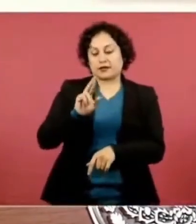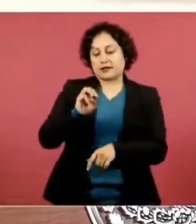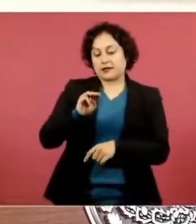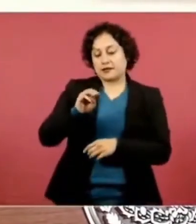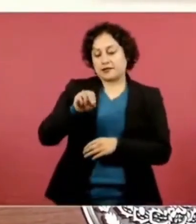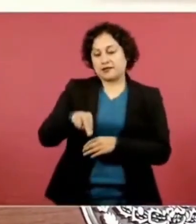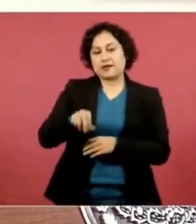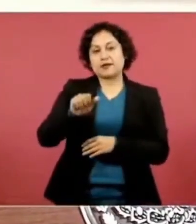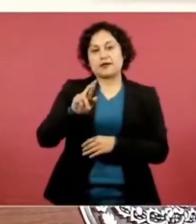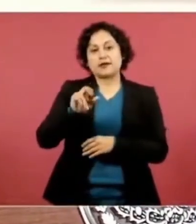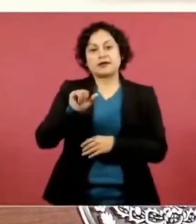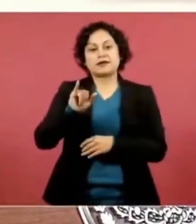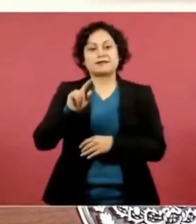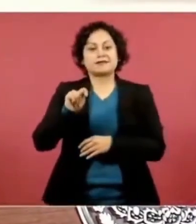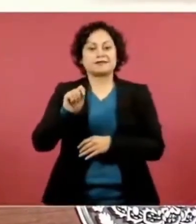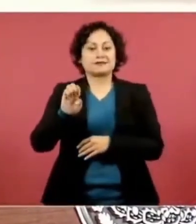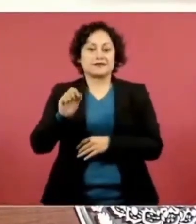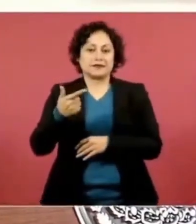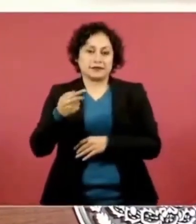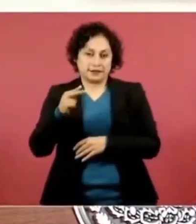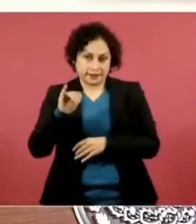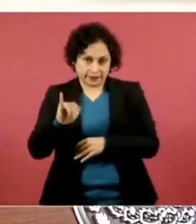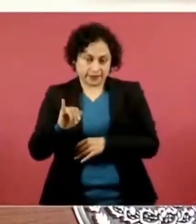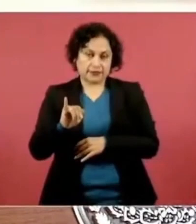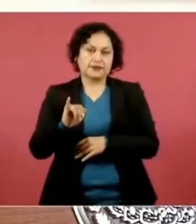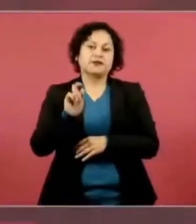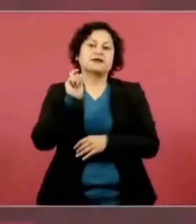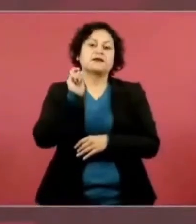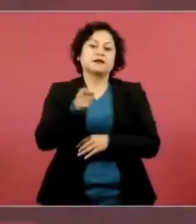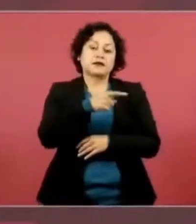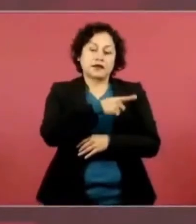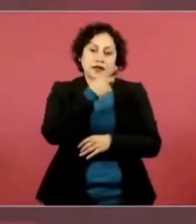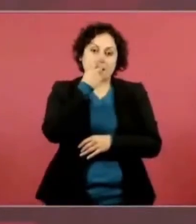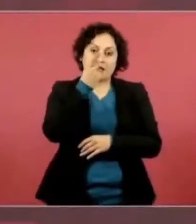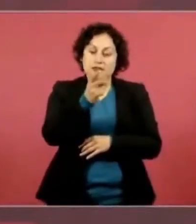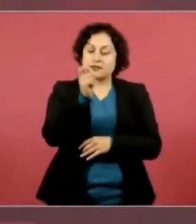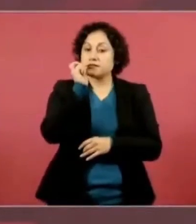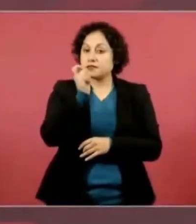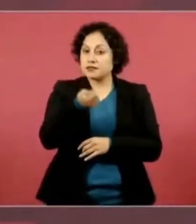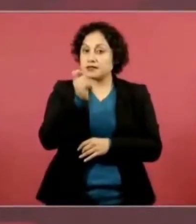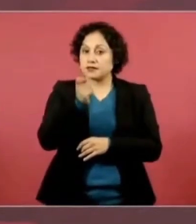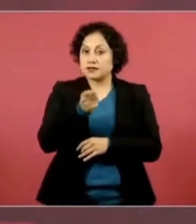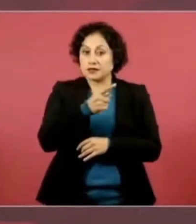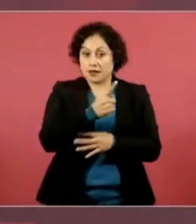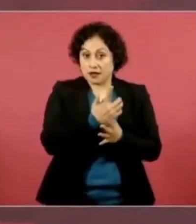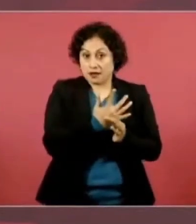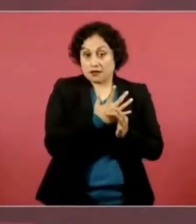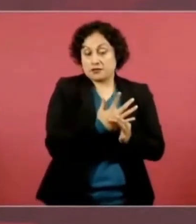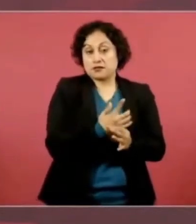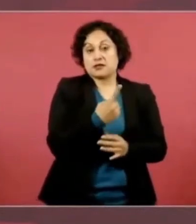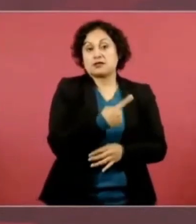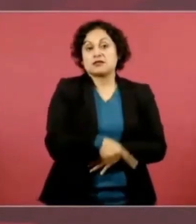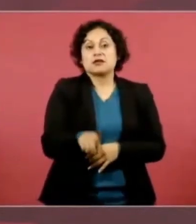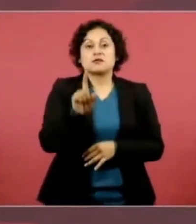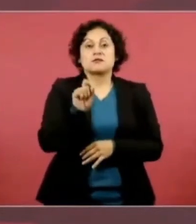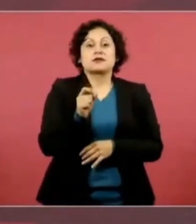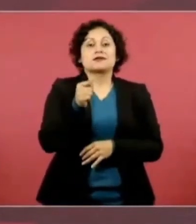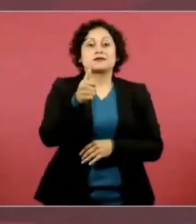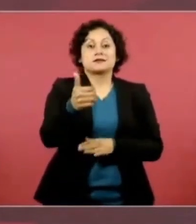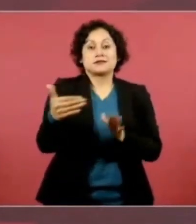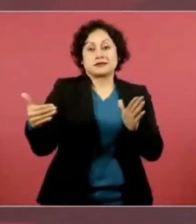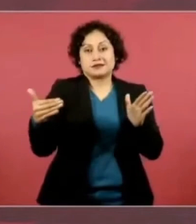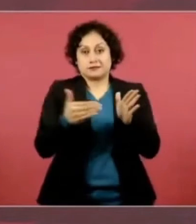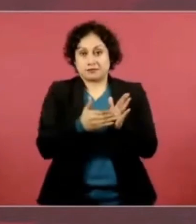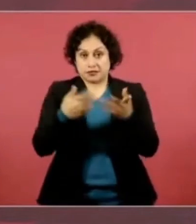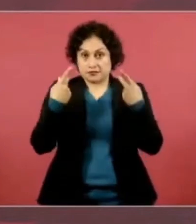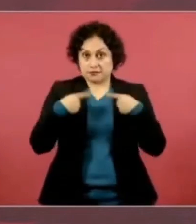llegaron a decir que habían 126.000 desaparecidos.